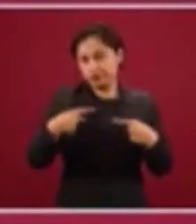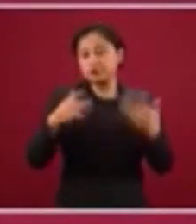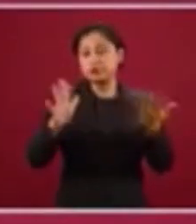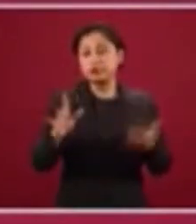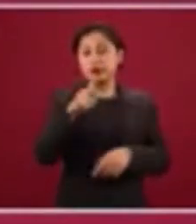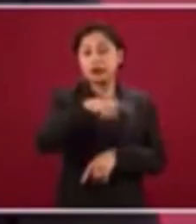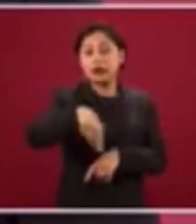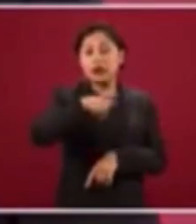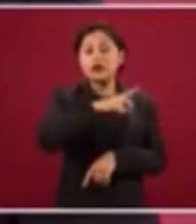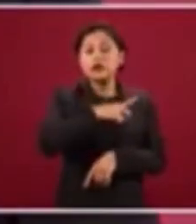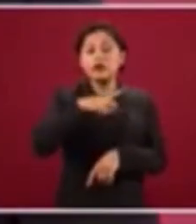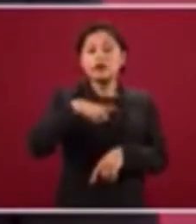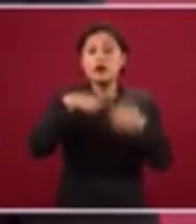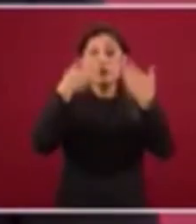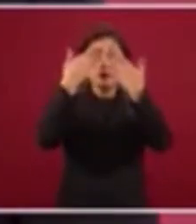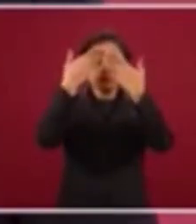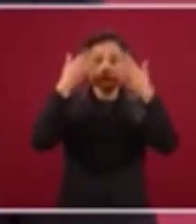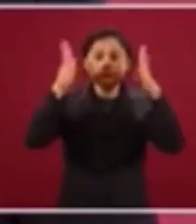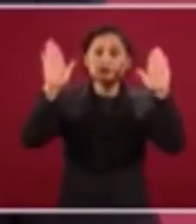todos estos elementos.